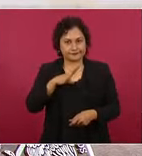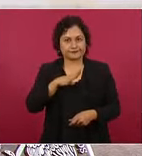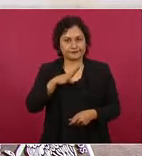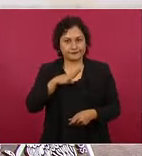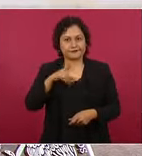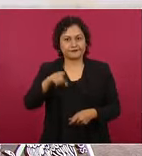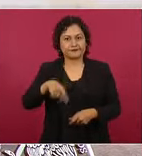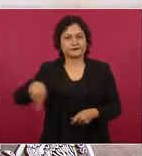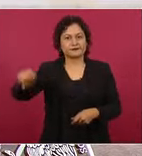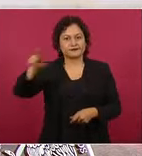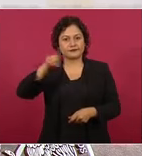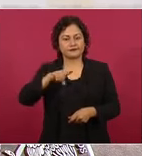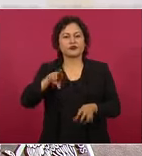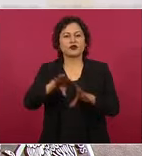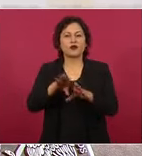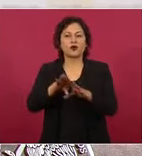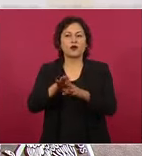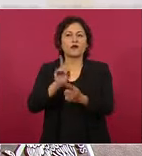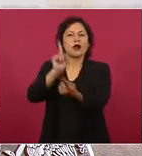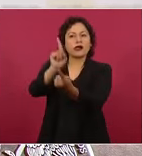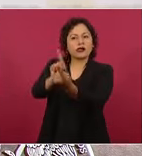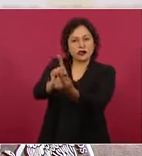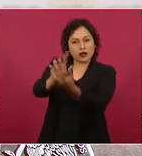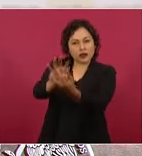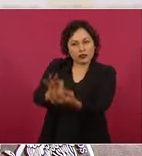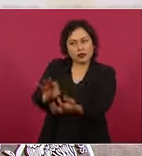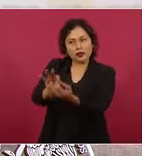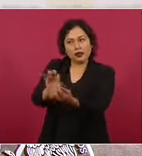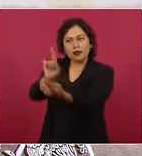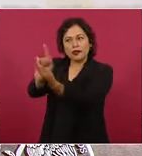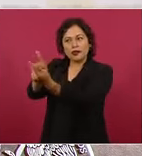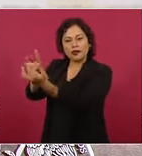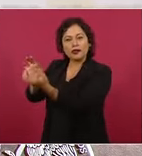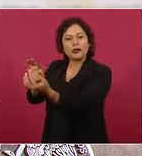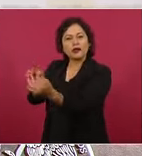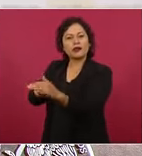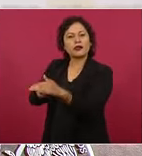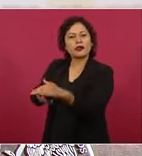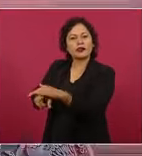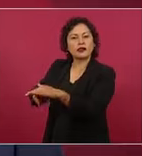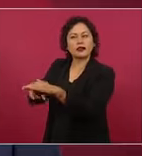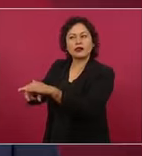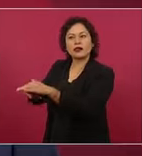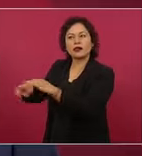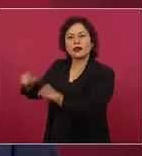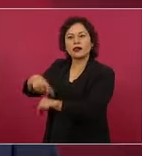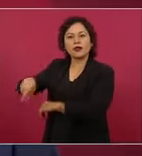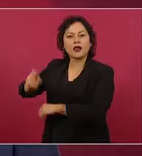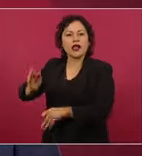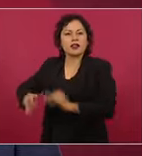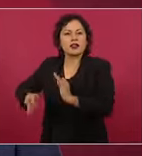Haciendo lo que llaman lobby, ¿sí? Y corrompiendo al que se deja.